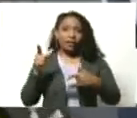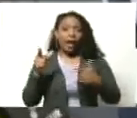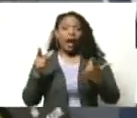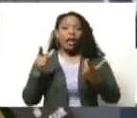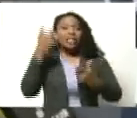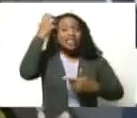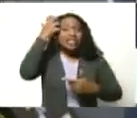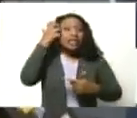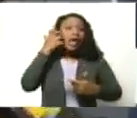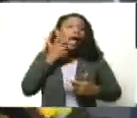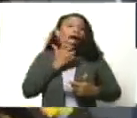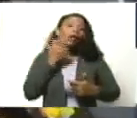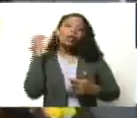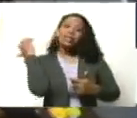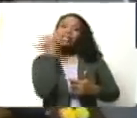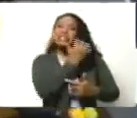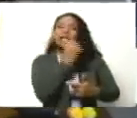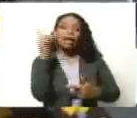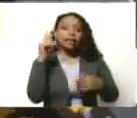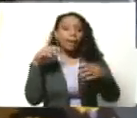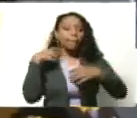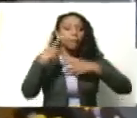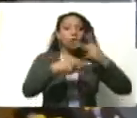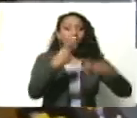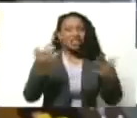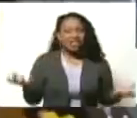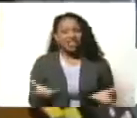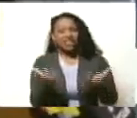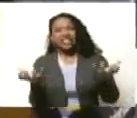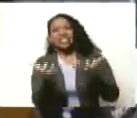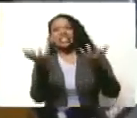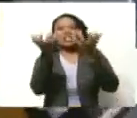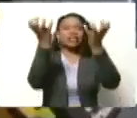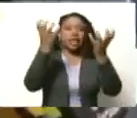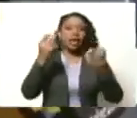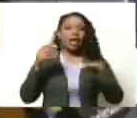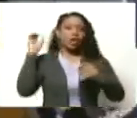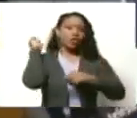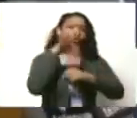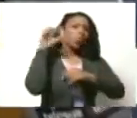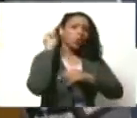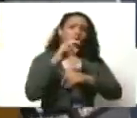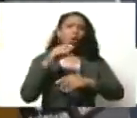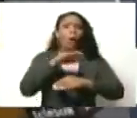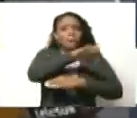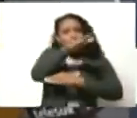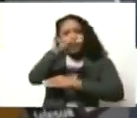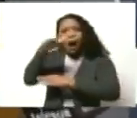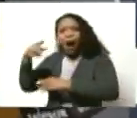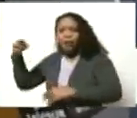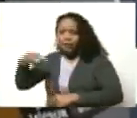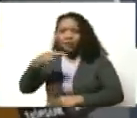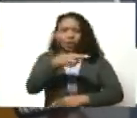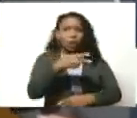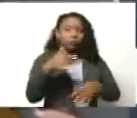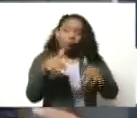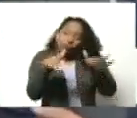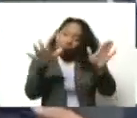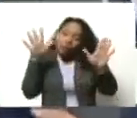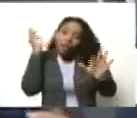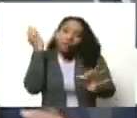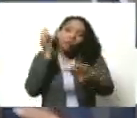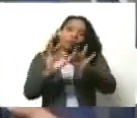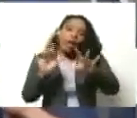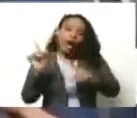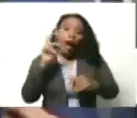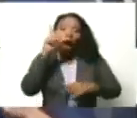los polos, de los procesos de calentamiento y contaminación de los mares, de los ríos. Quizás lo más,